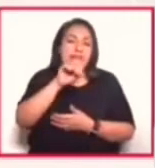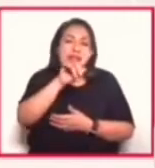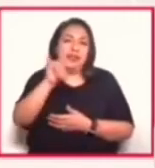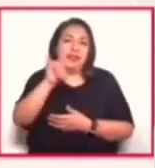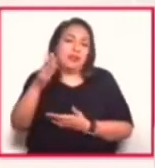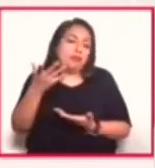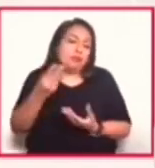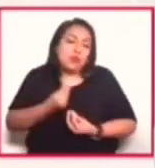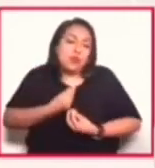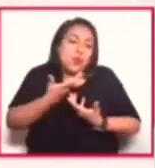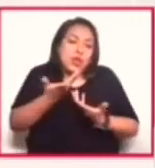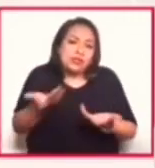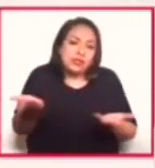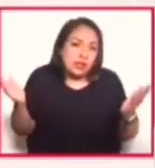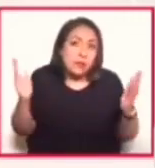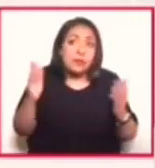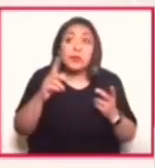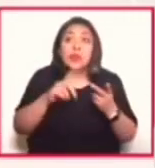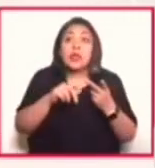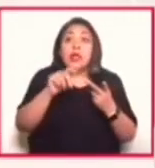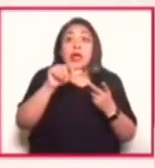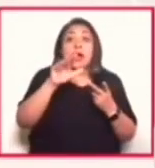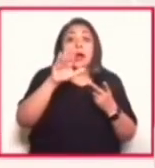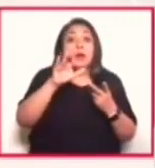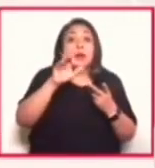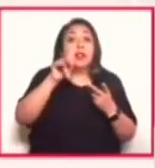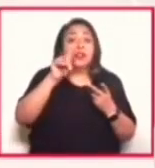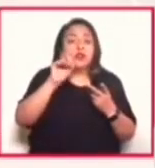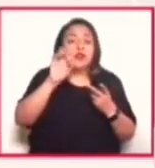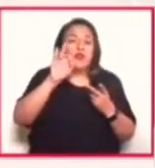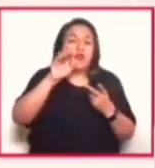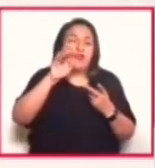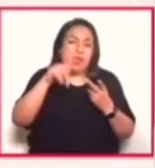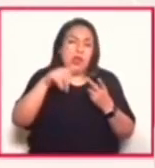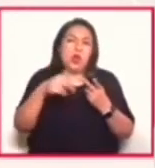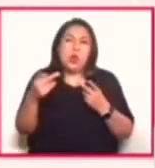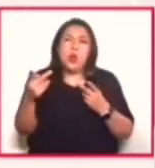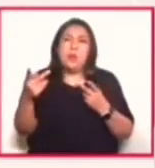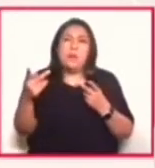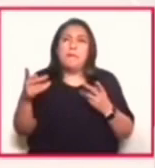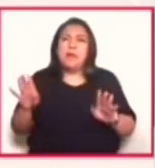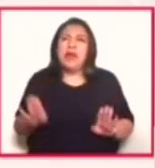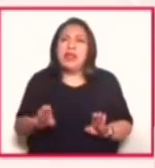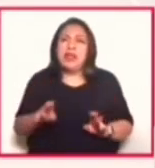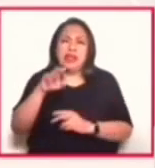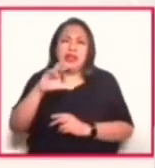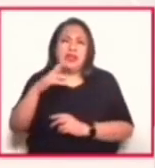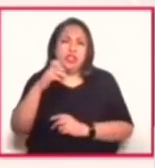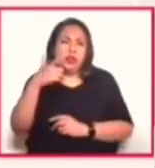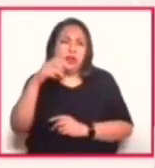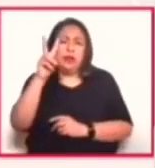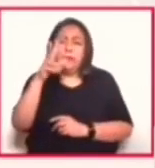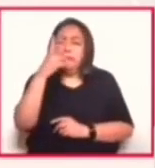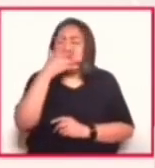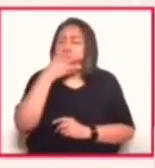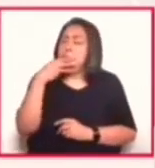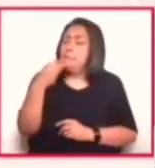poesía y Alberto Favero era la pareja de Nacho Guevara. Y pues es preciosa.